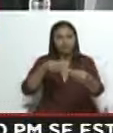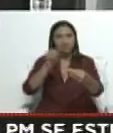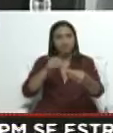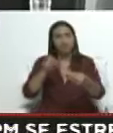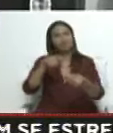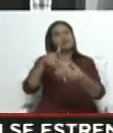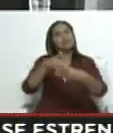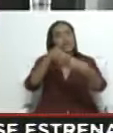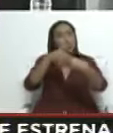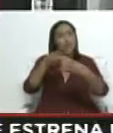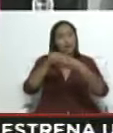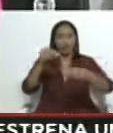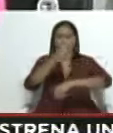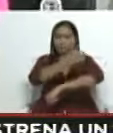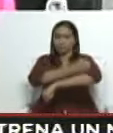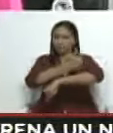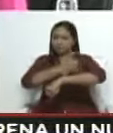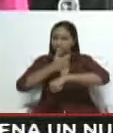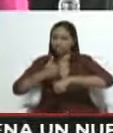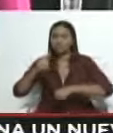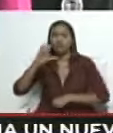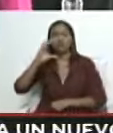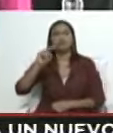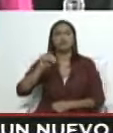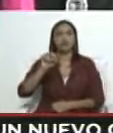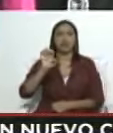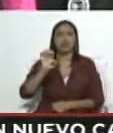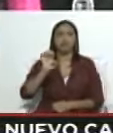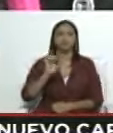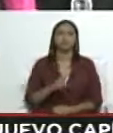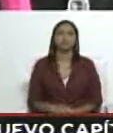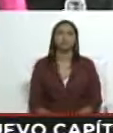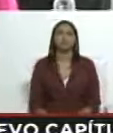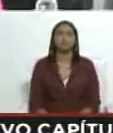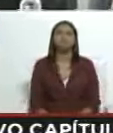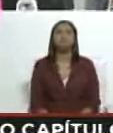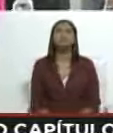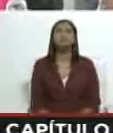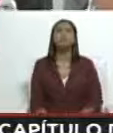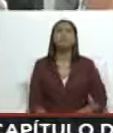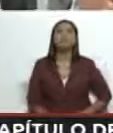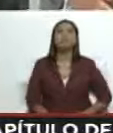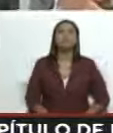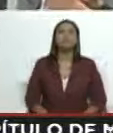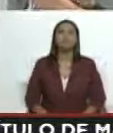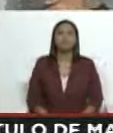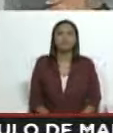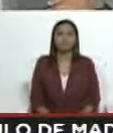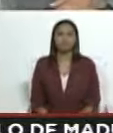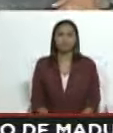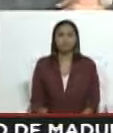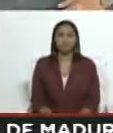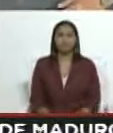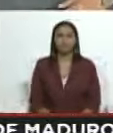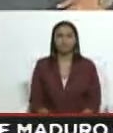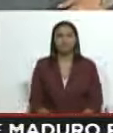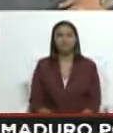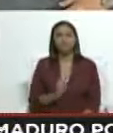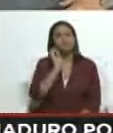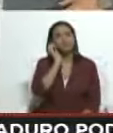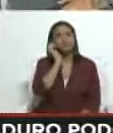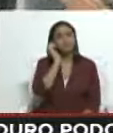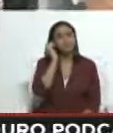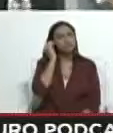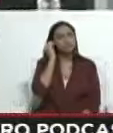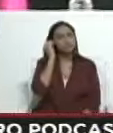Saluda al presidente del Poder Electoral, doctor Elvis Amoroso, también a los demás miembros de la Junta Nacional Electoral,